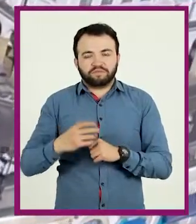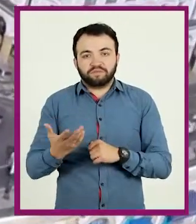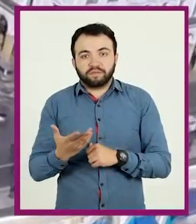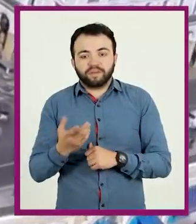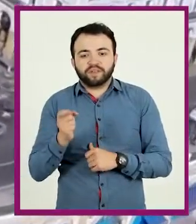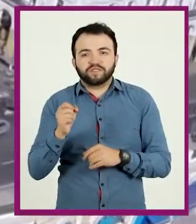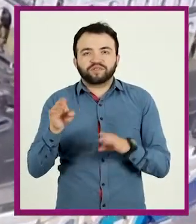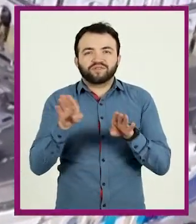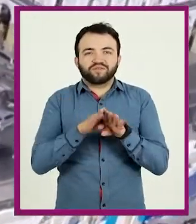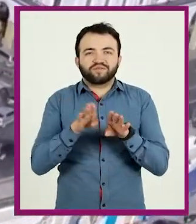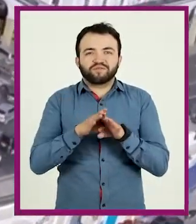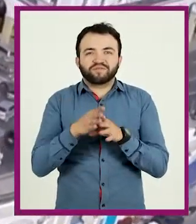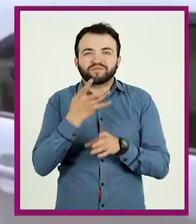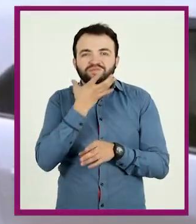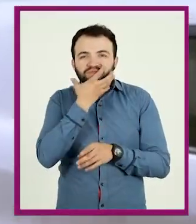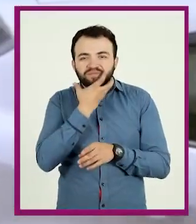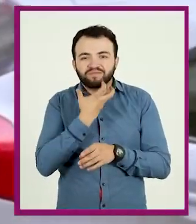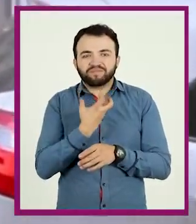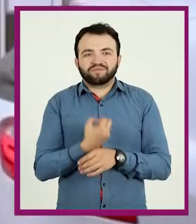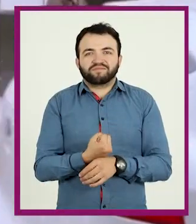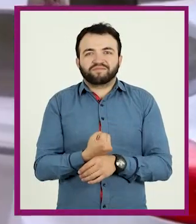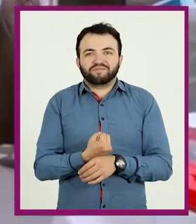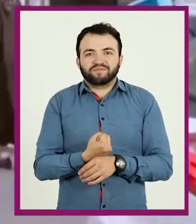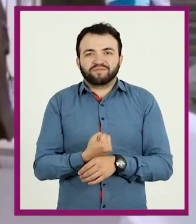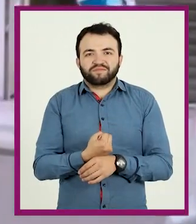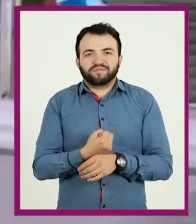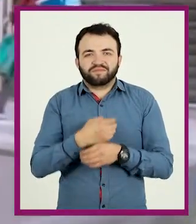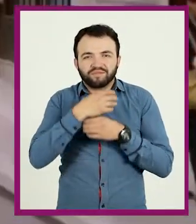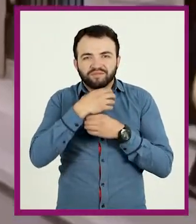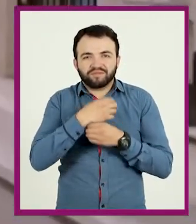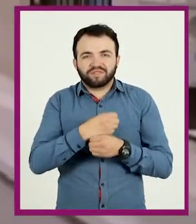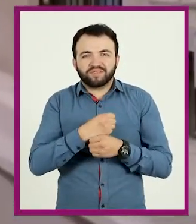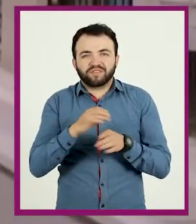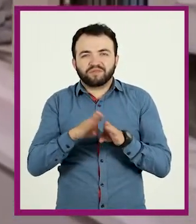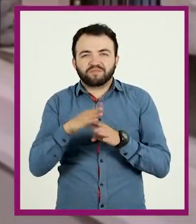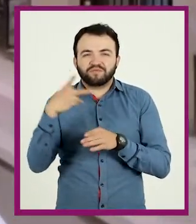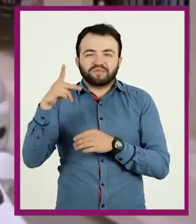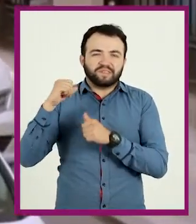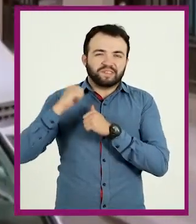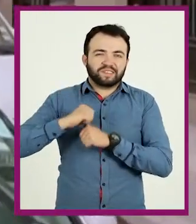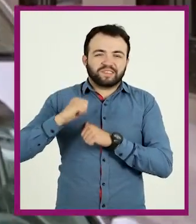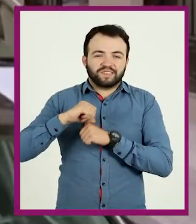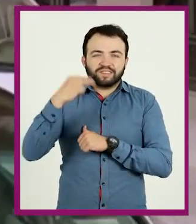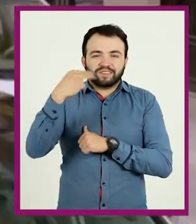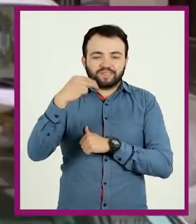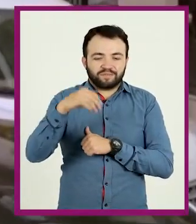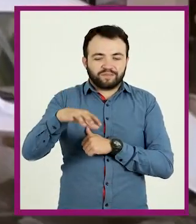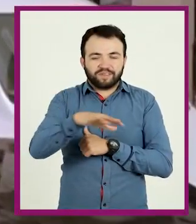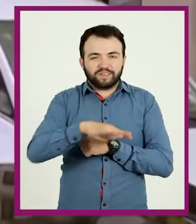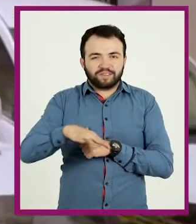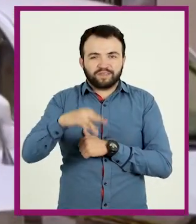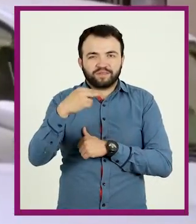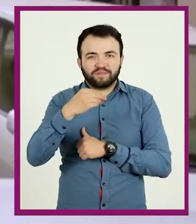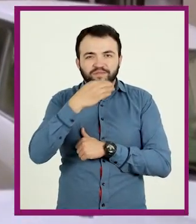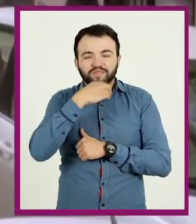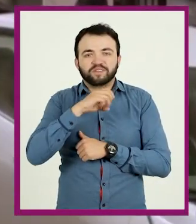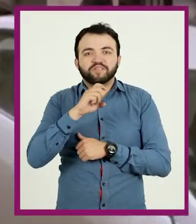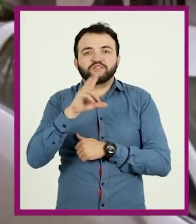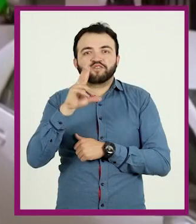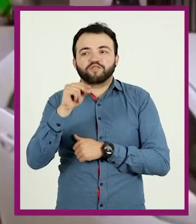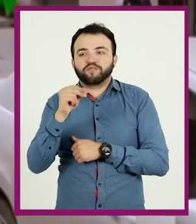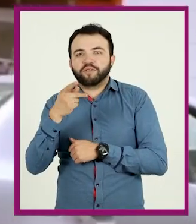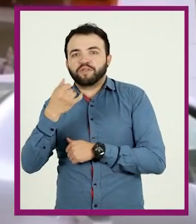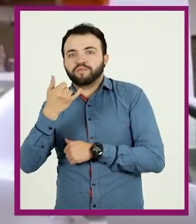de una deformación de bárbaros, término despectivo con el que los griegos designaban a cuantos no hablaban